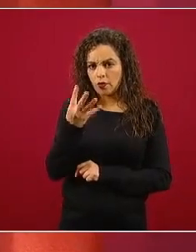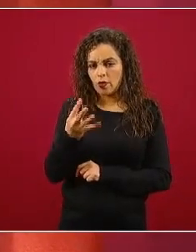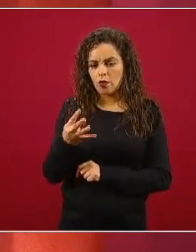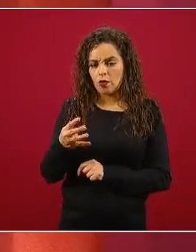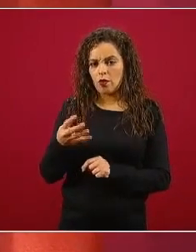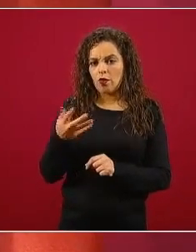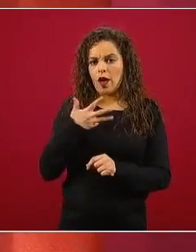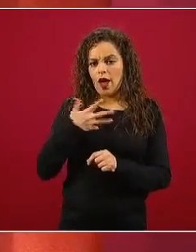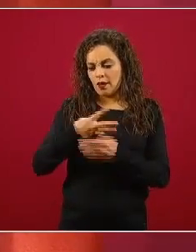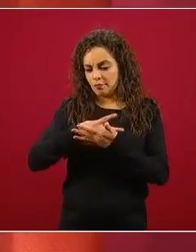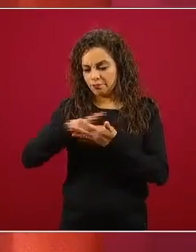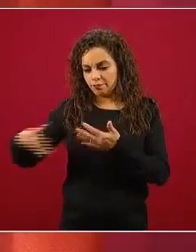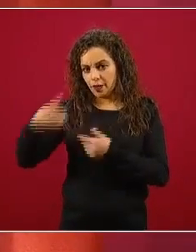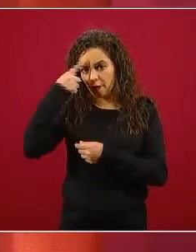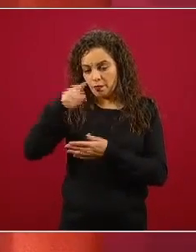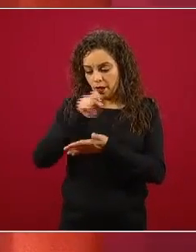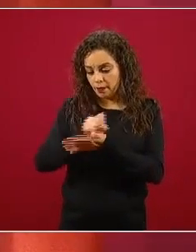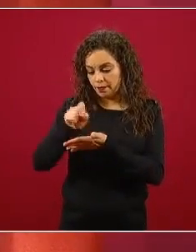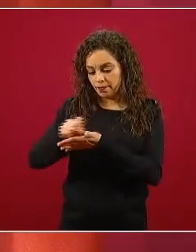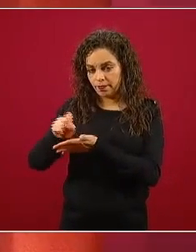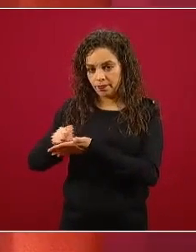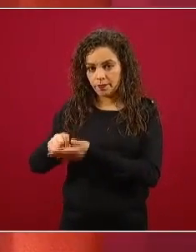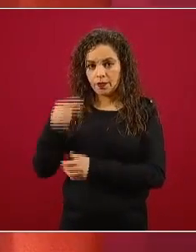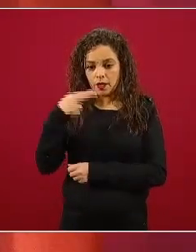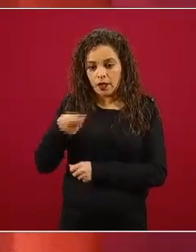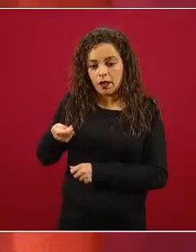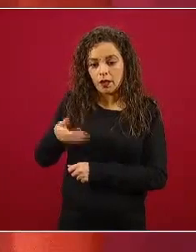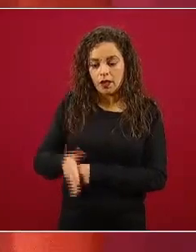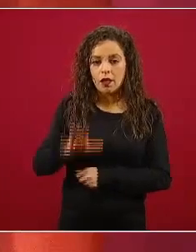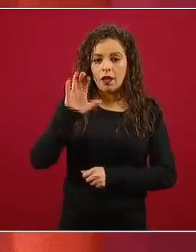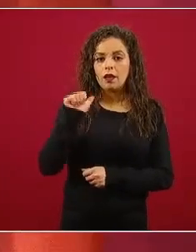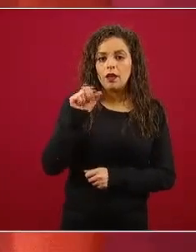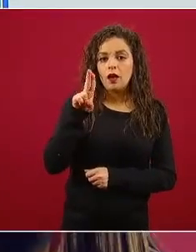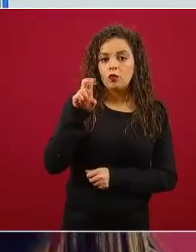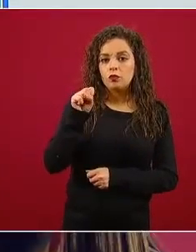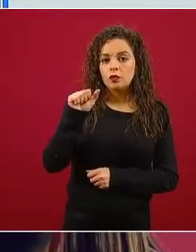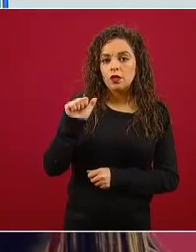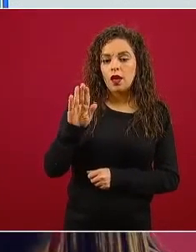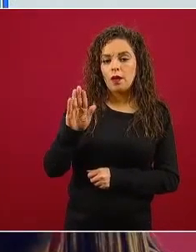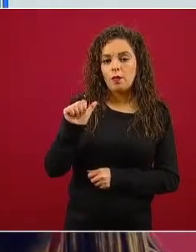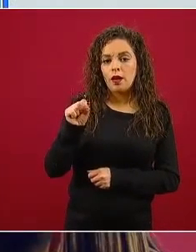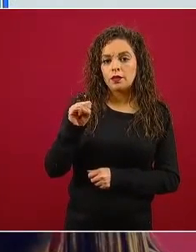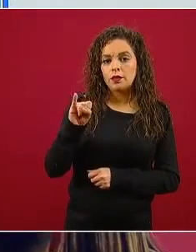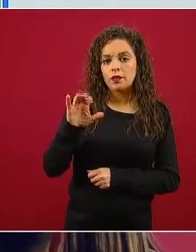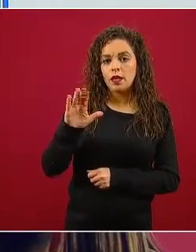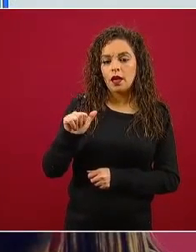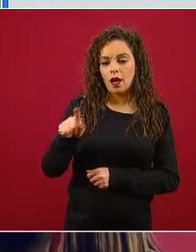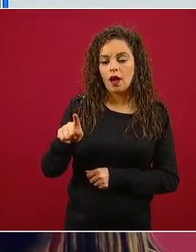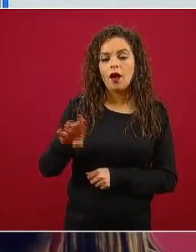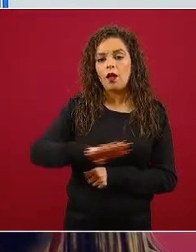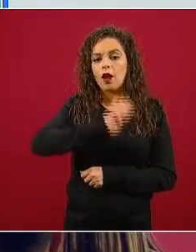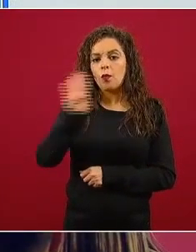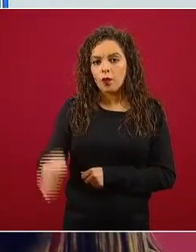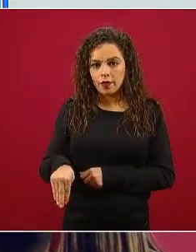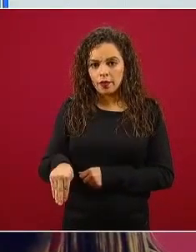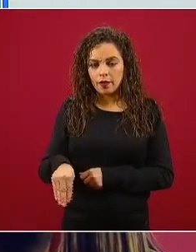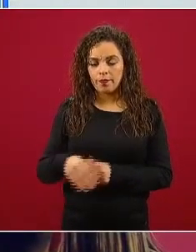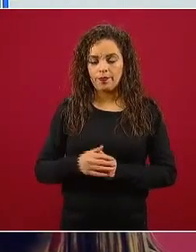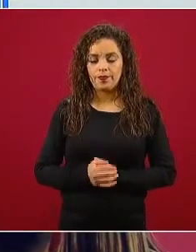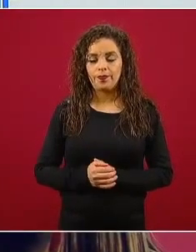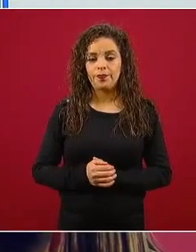causas, viene lo que se llama causa básica de la muerte. Si se trata de una persona